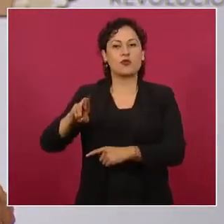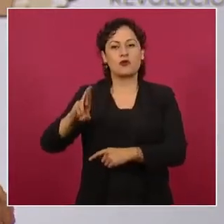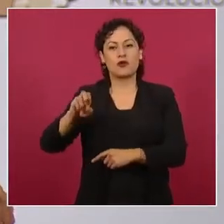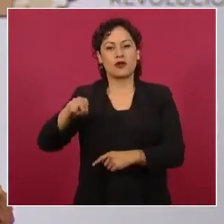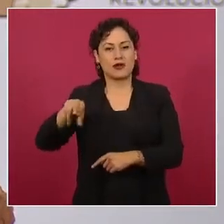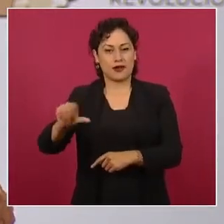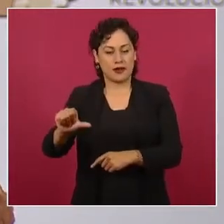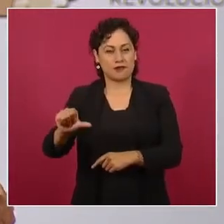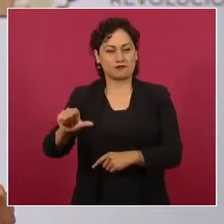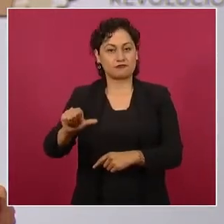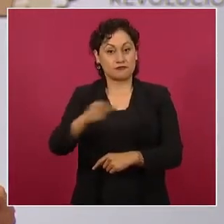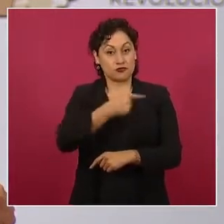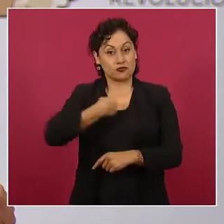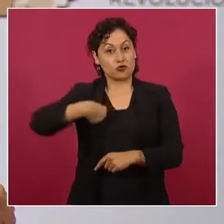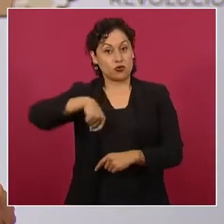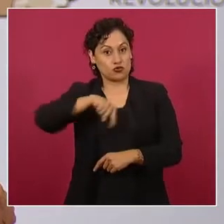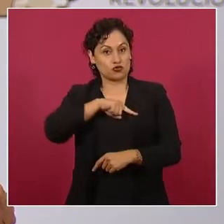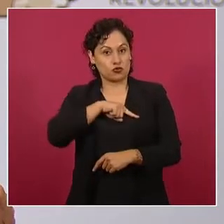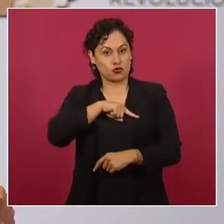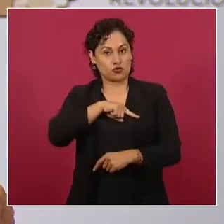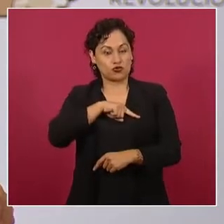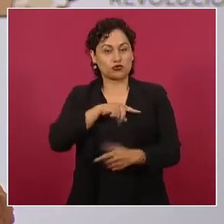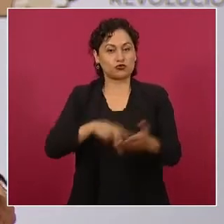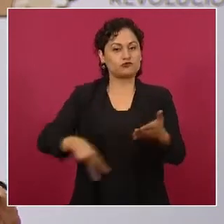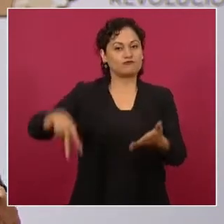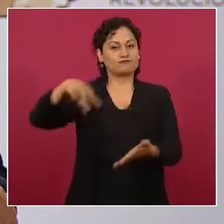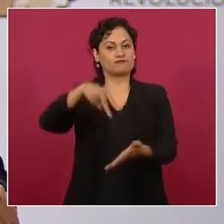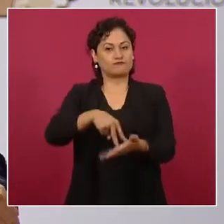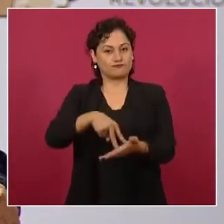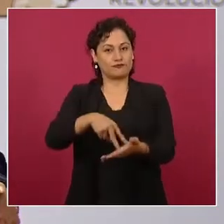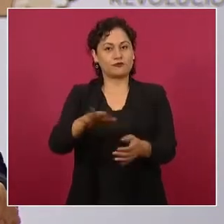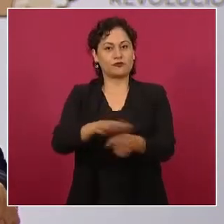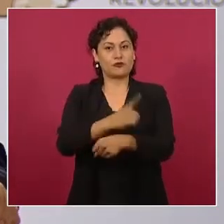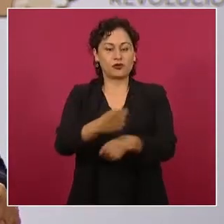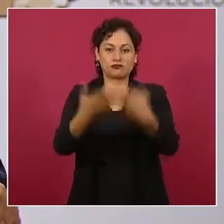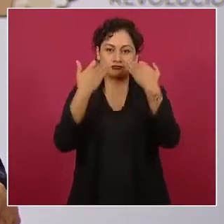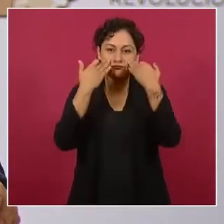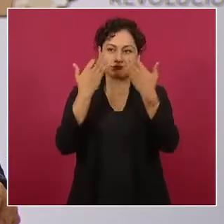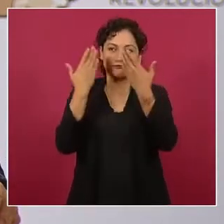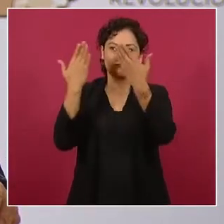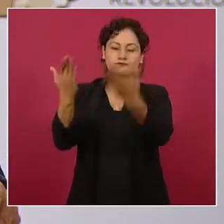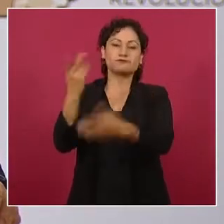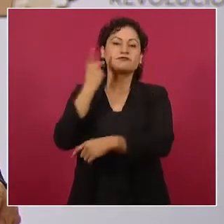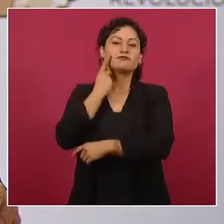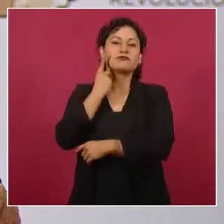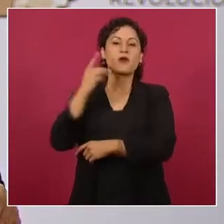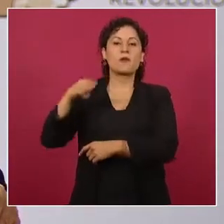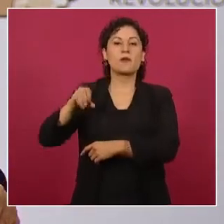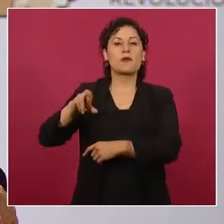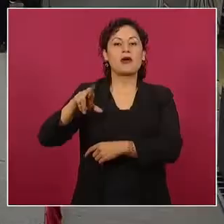hacemos teniendo como testigo a nuestro presidente Mario Delgado, al que saludo con cariño,